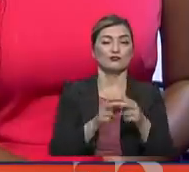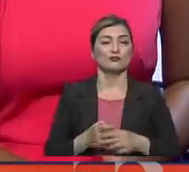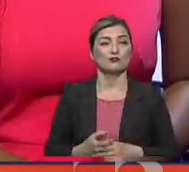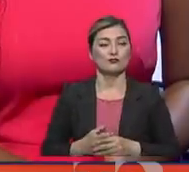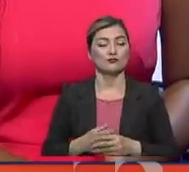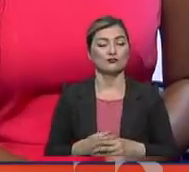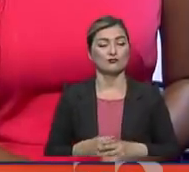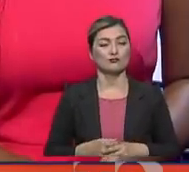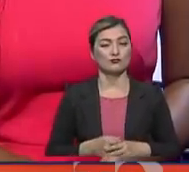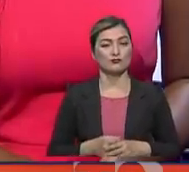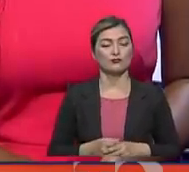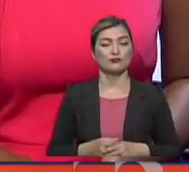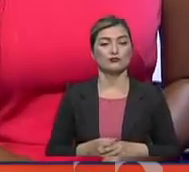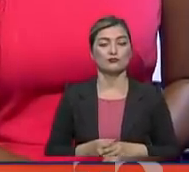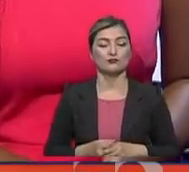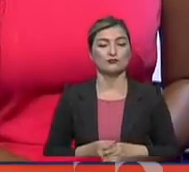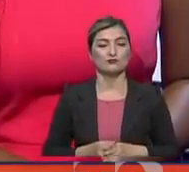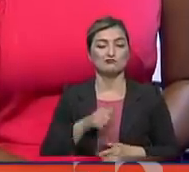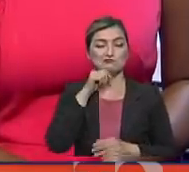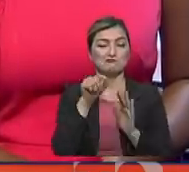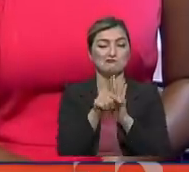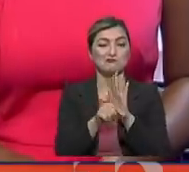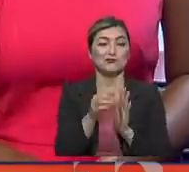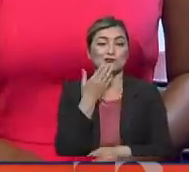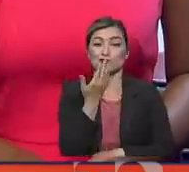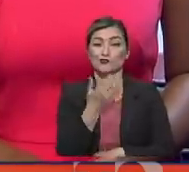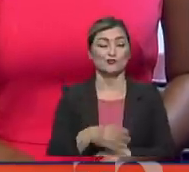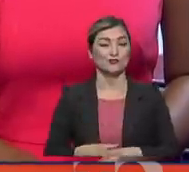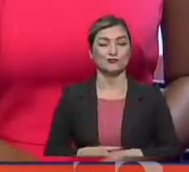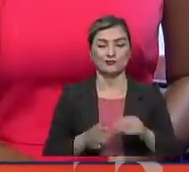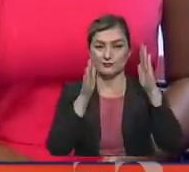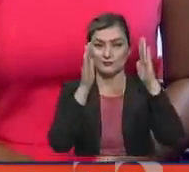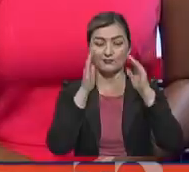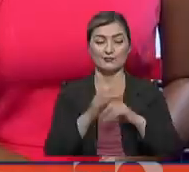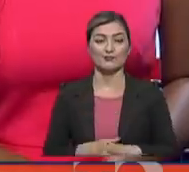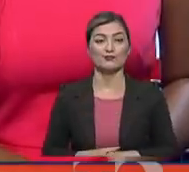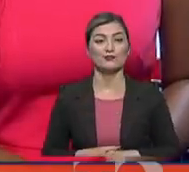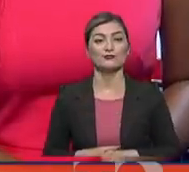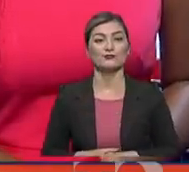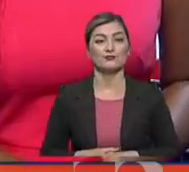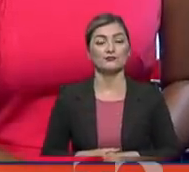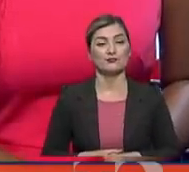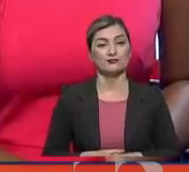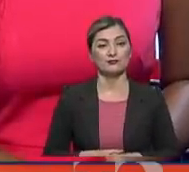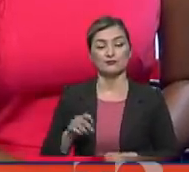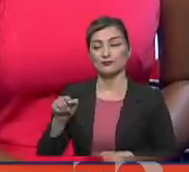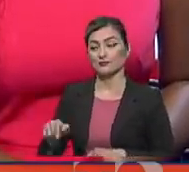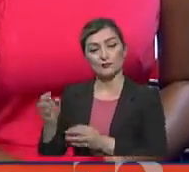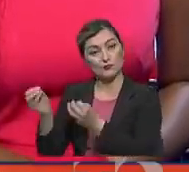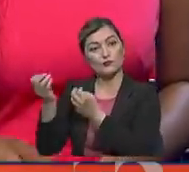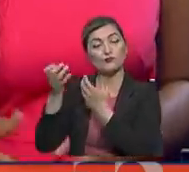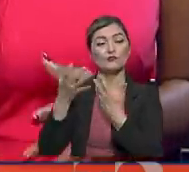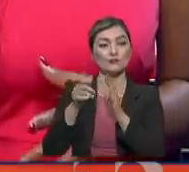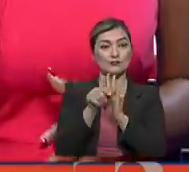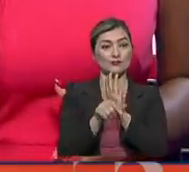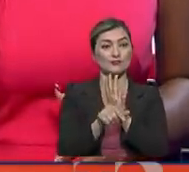pero todavía no se ha dado detalles de cómo se lo va a hacer. Así que estamos pendientes también de esta información. Se aseguró que hoy se iba a dar a conocer estos